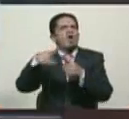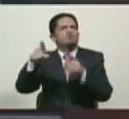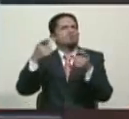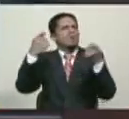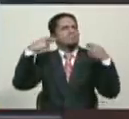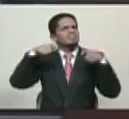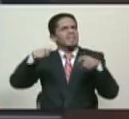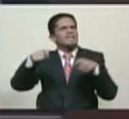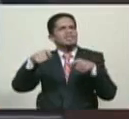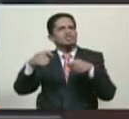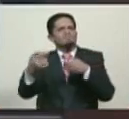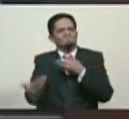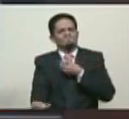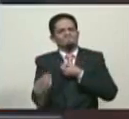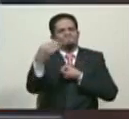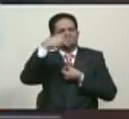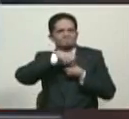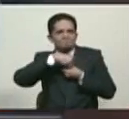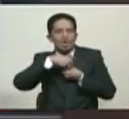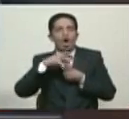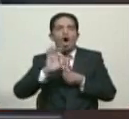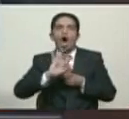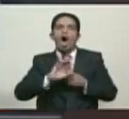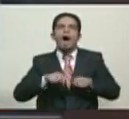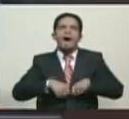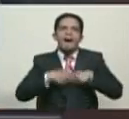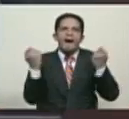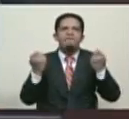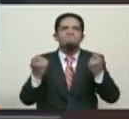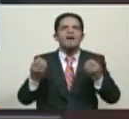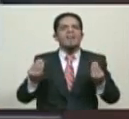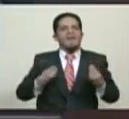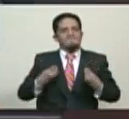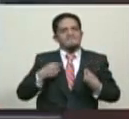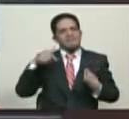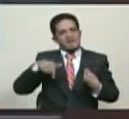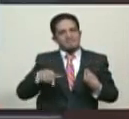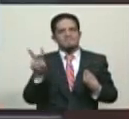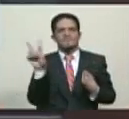que quiebre o que pueda quebrar nuestra vida republicana.